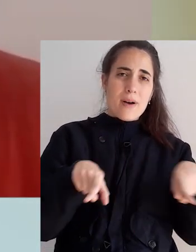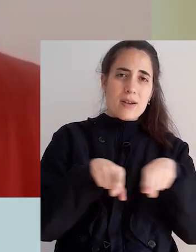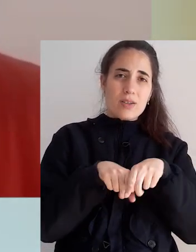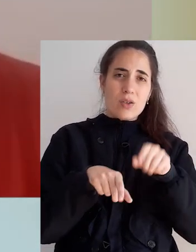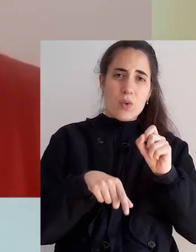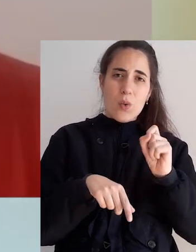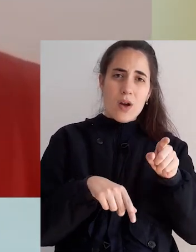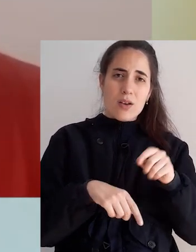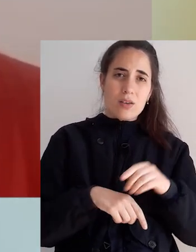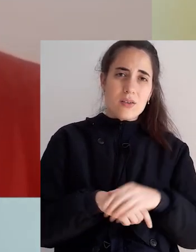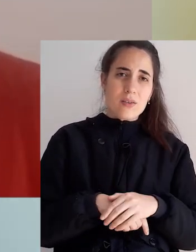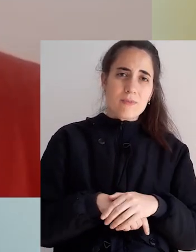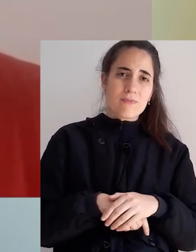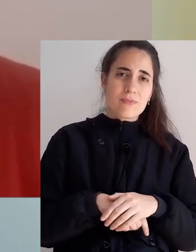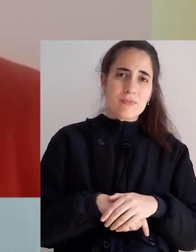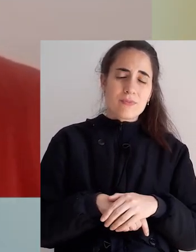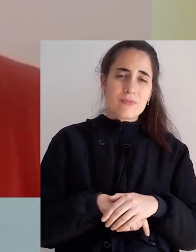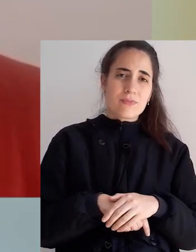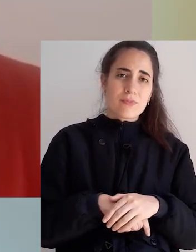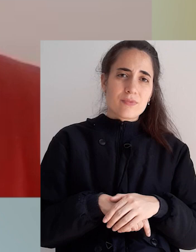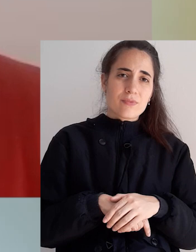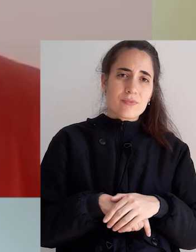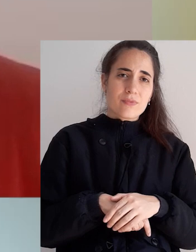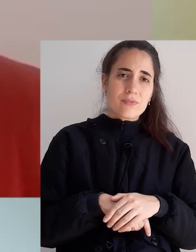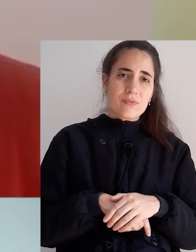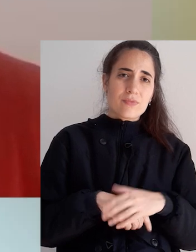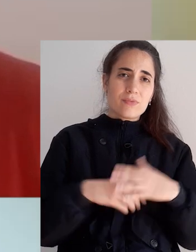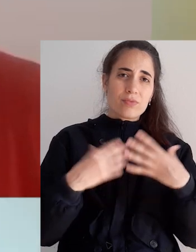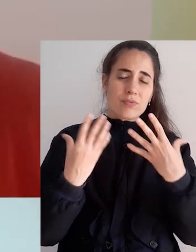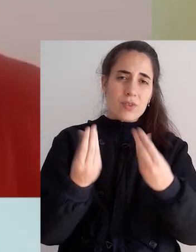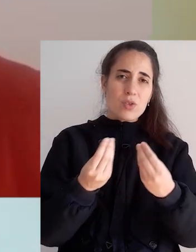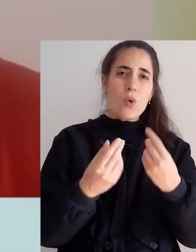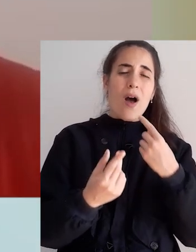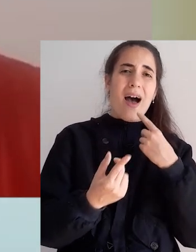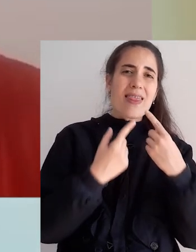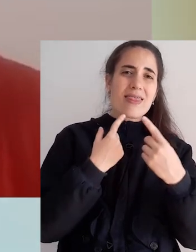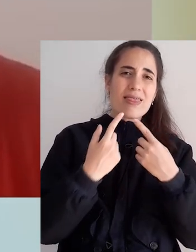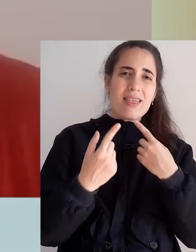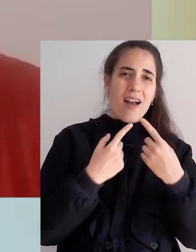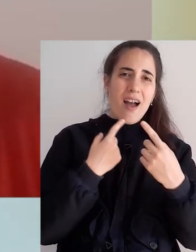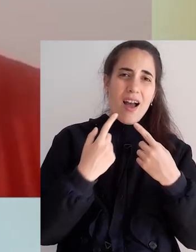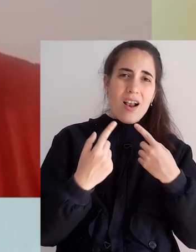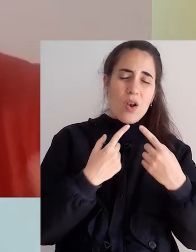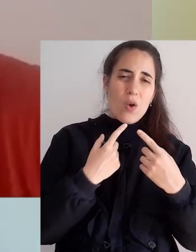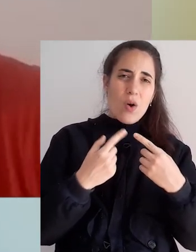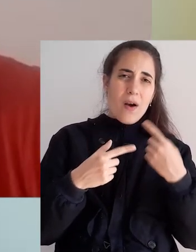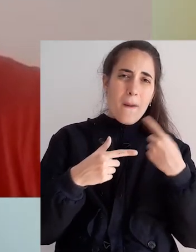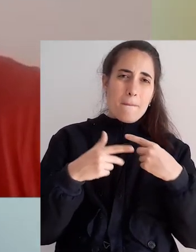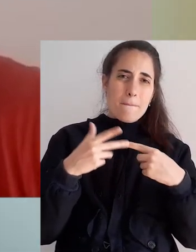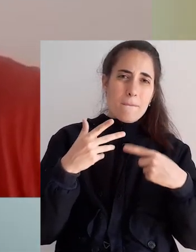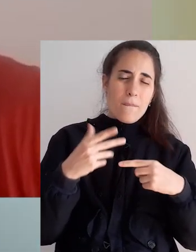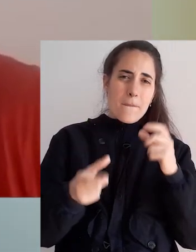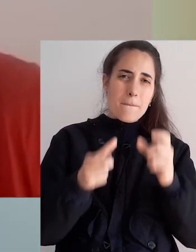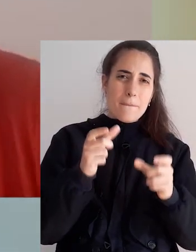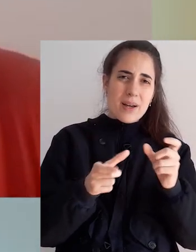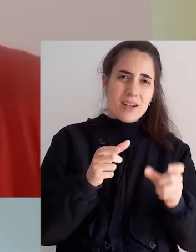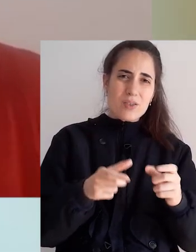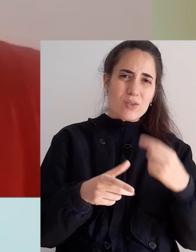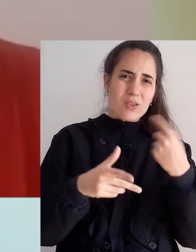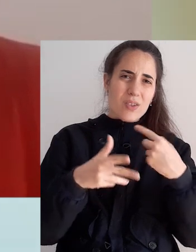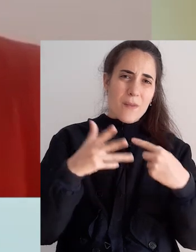cofirmantes los diputados de la Comisión Discapacidad que pertenecen a distintos bloques políticos.